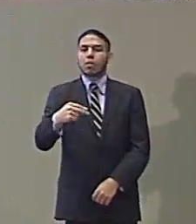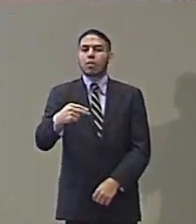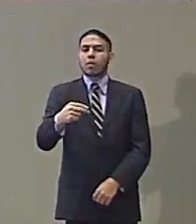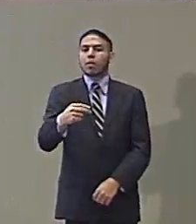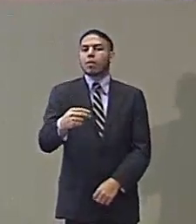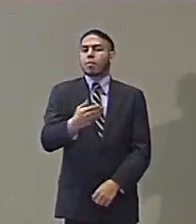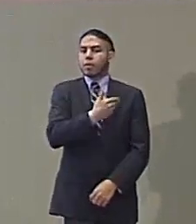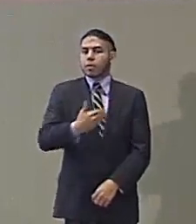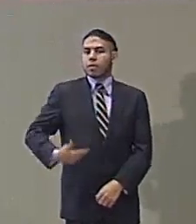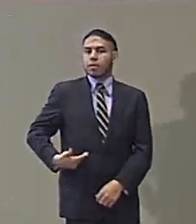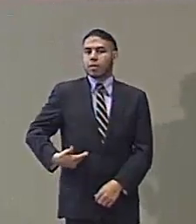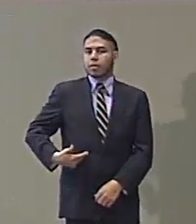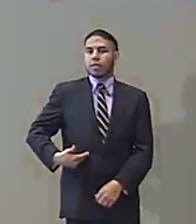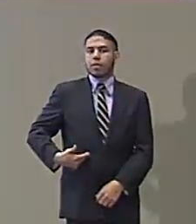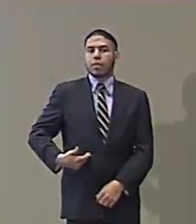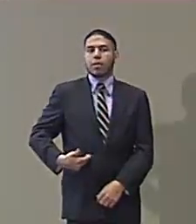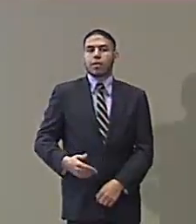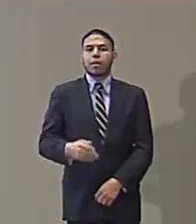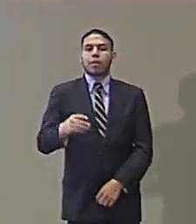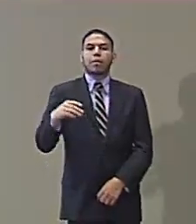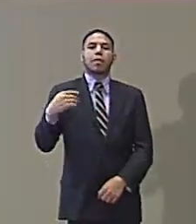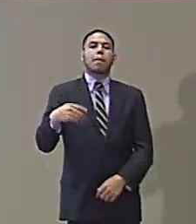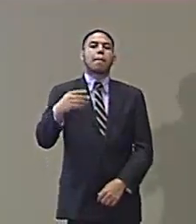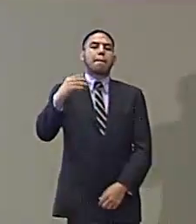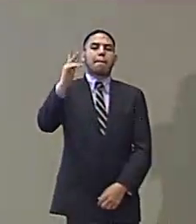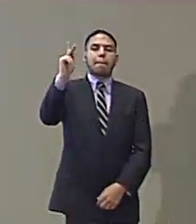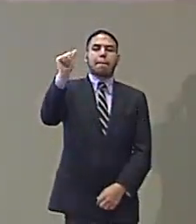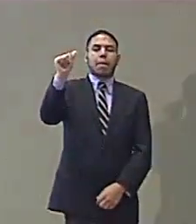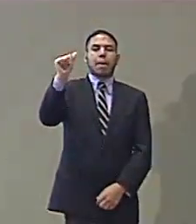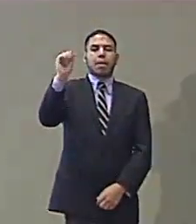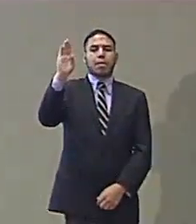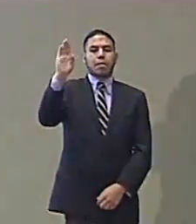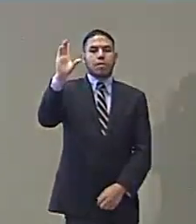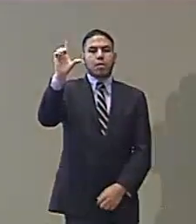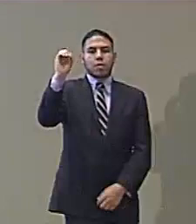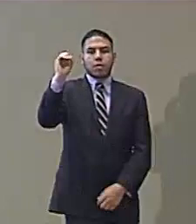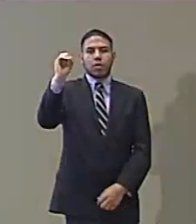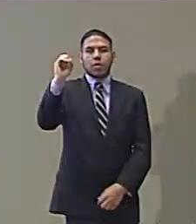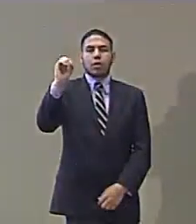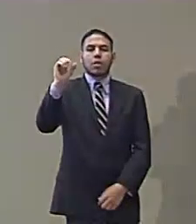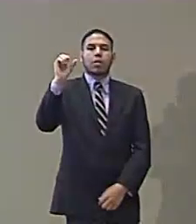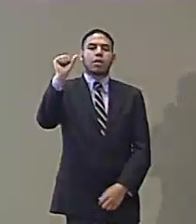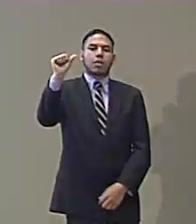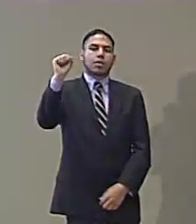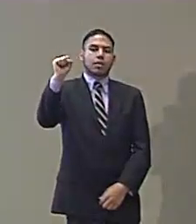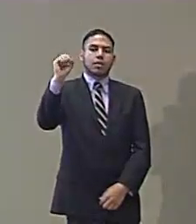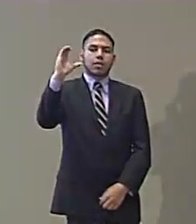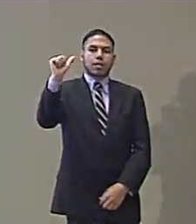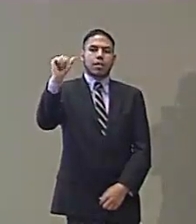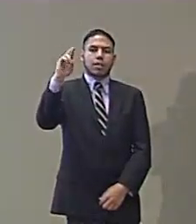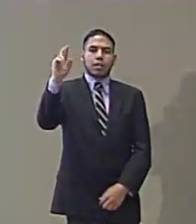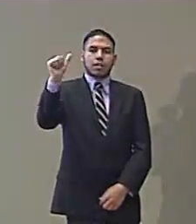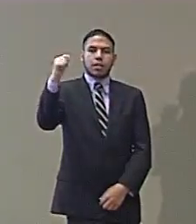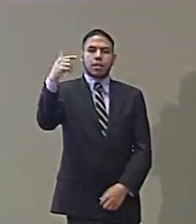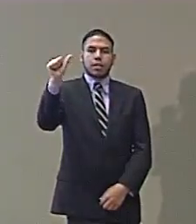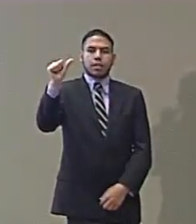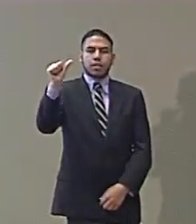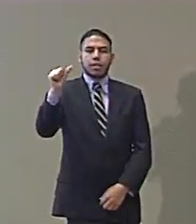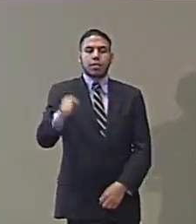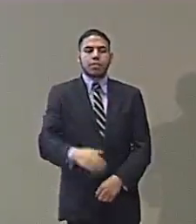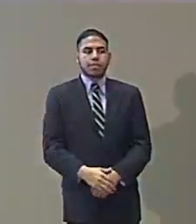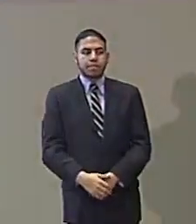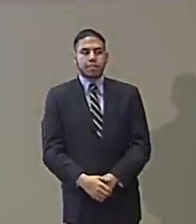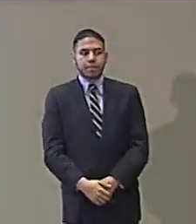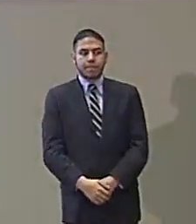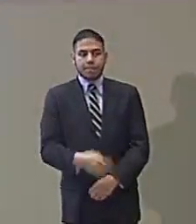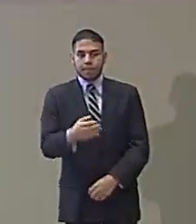nacional empresarial turístico el señor pablo azcárraga y poder felicitar la iniciativa de la secretaría